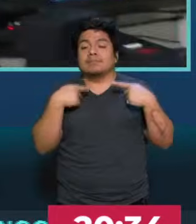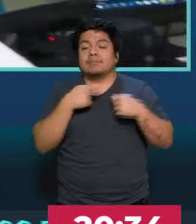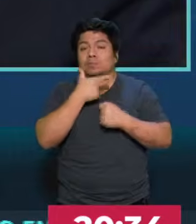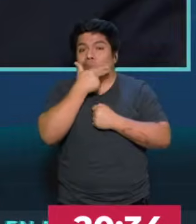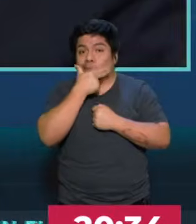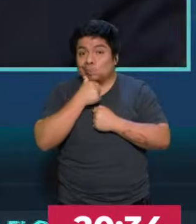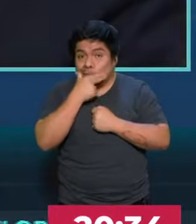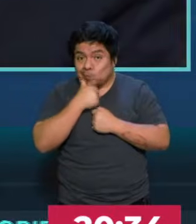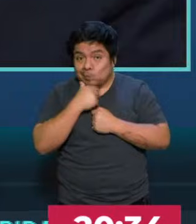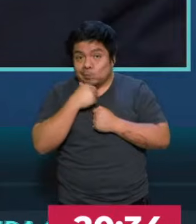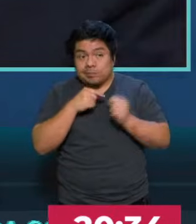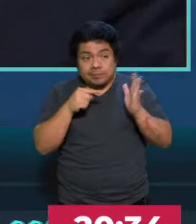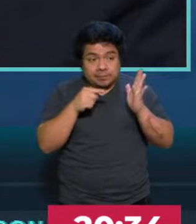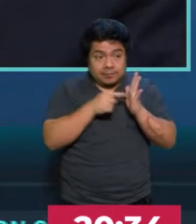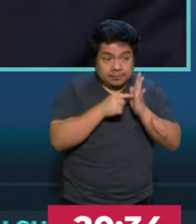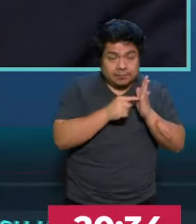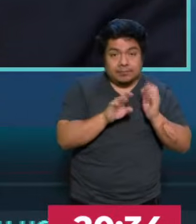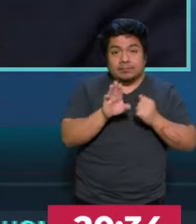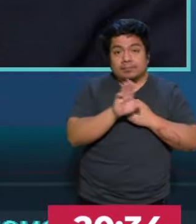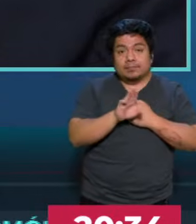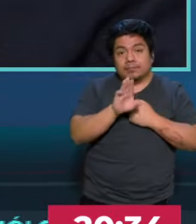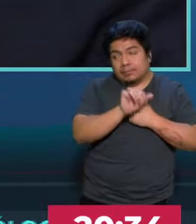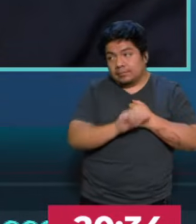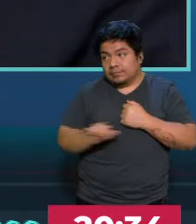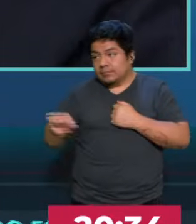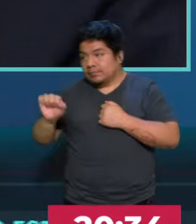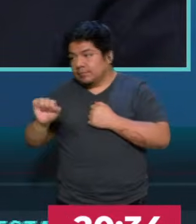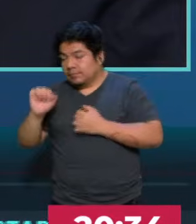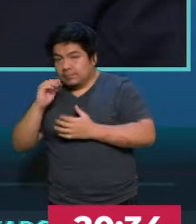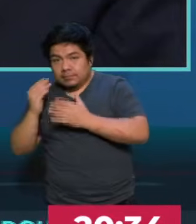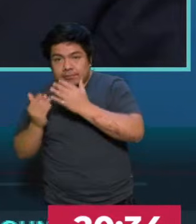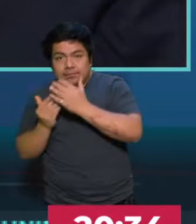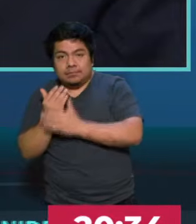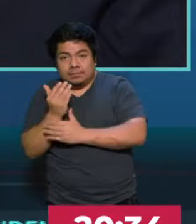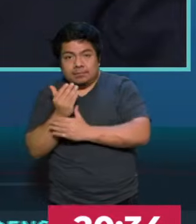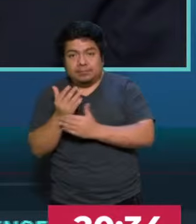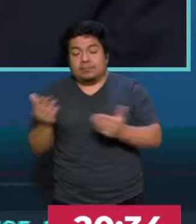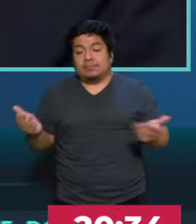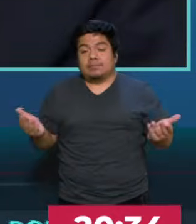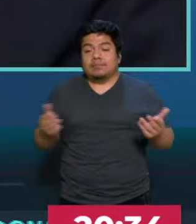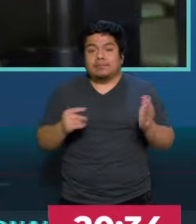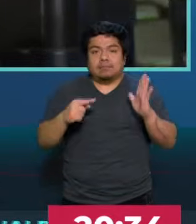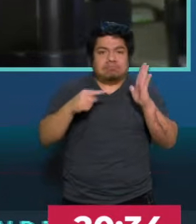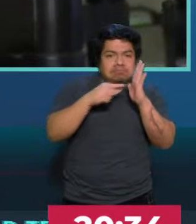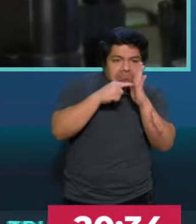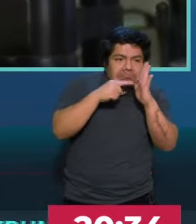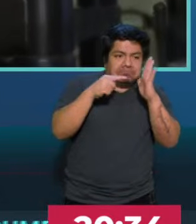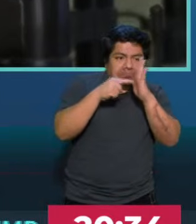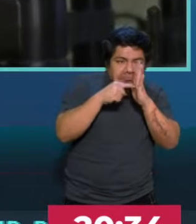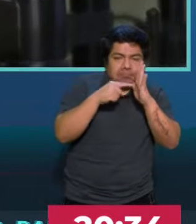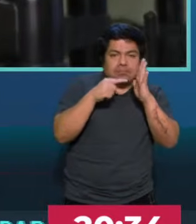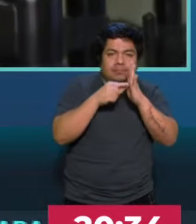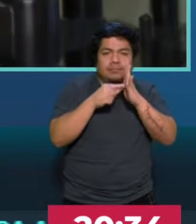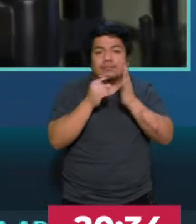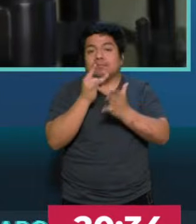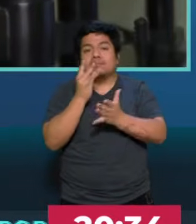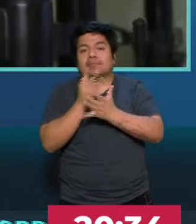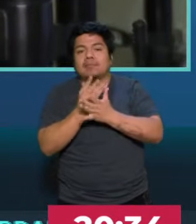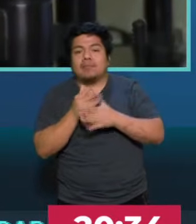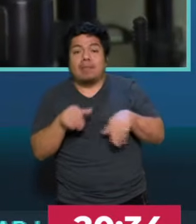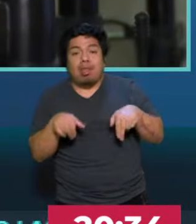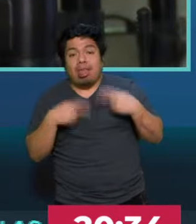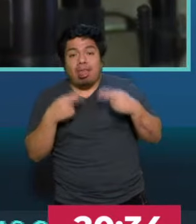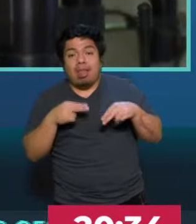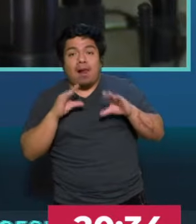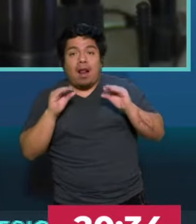sobre todo, el miércoles en la noche hasta el sábado en la madrugada, son los que accionaban estos botones solamente por travesura y está